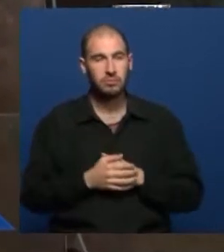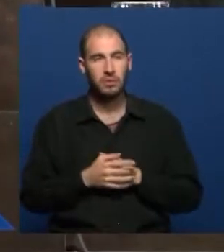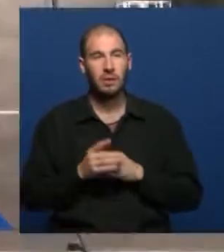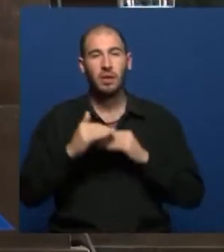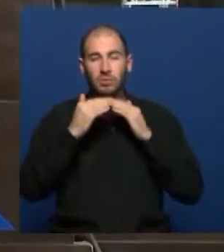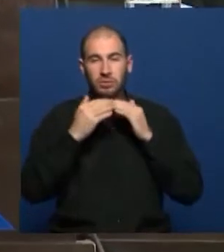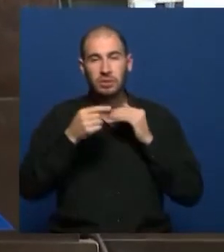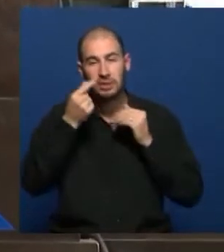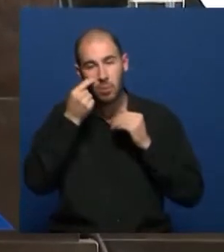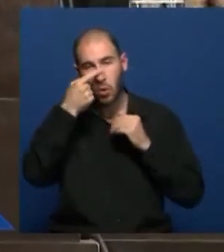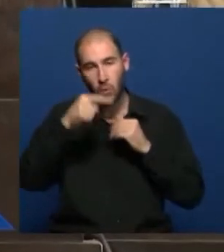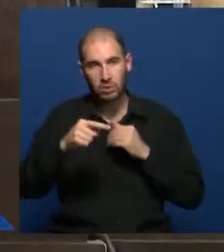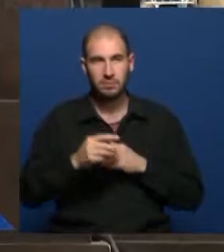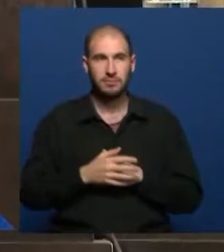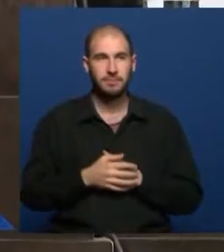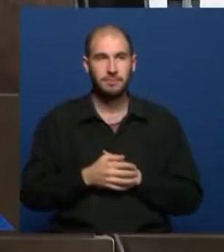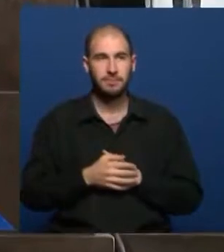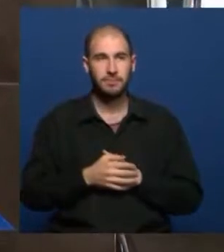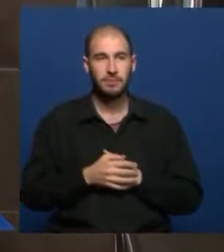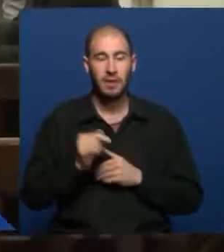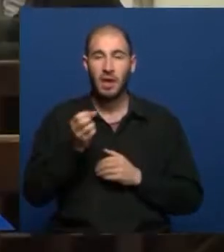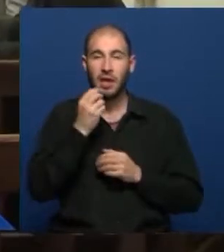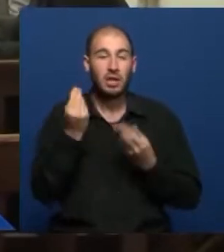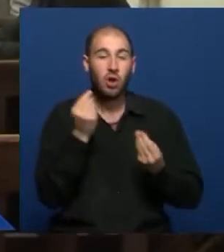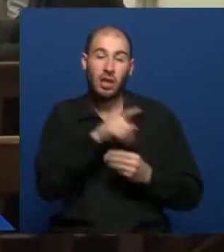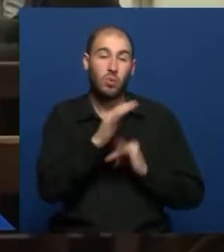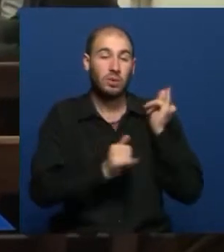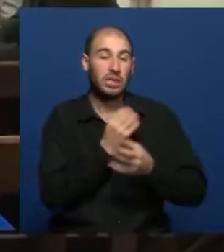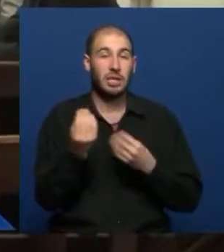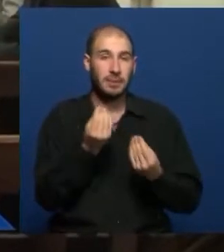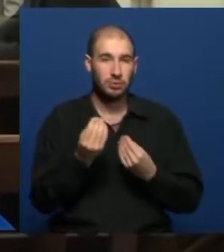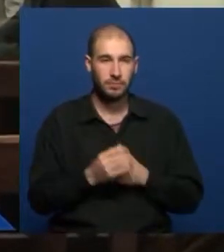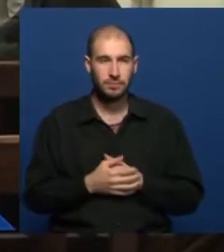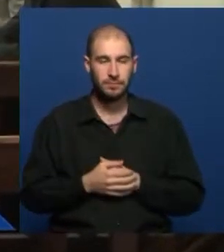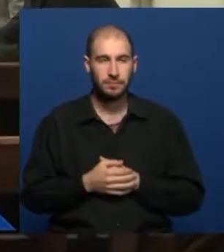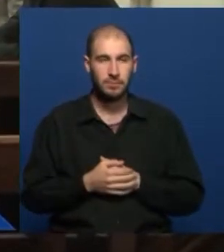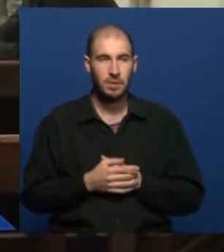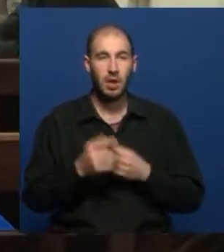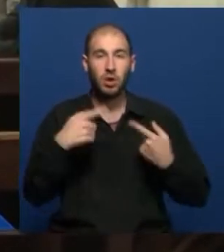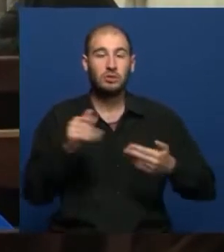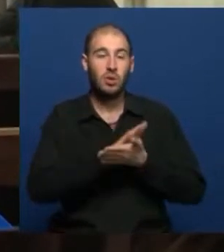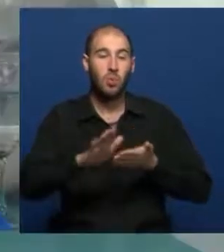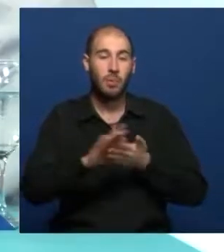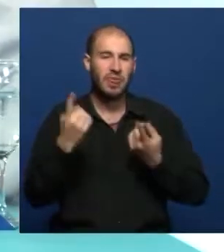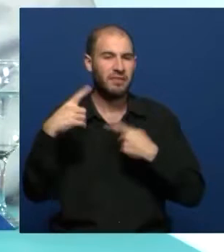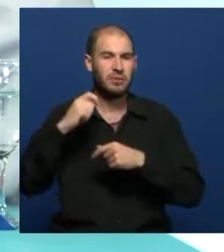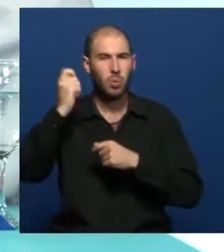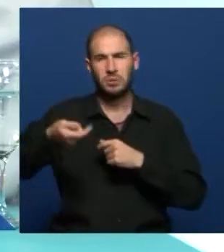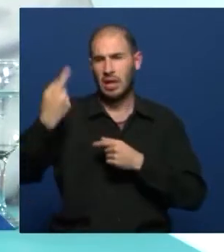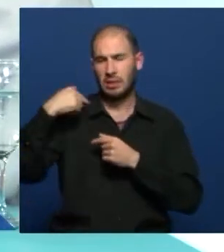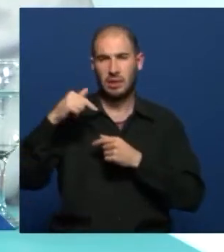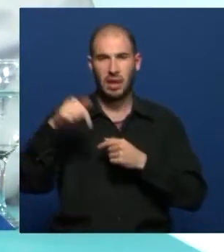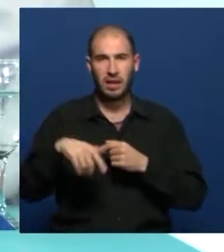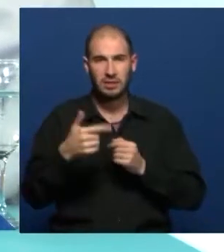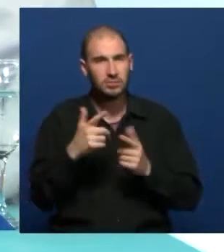escuchar en este último testimonio llevar su versión de los hechos hay circunstancias nuevas distintas al juicio anterior que no